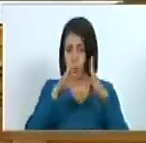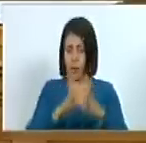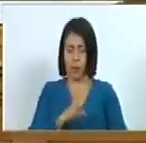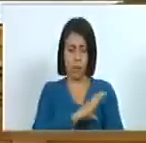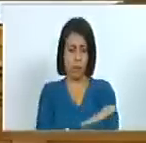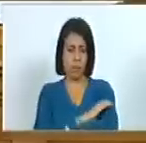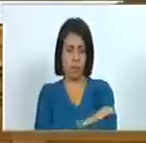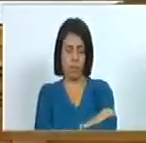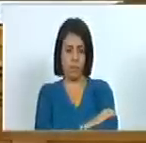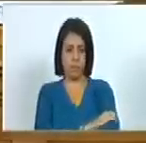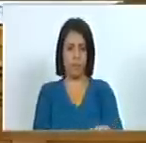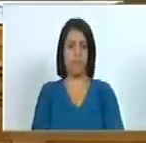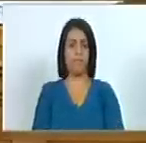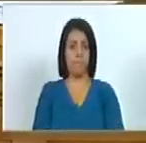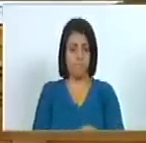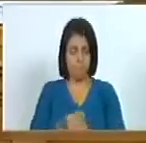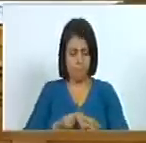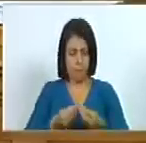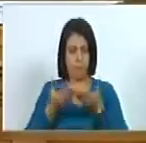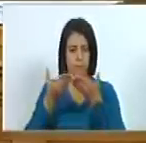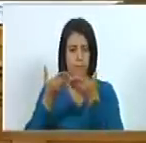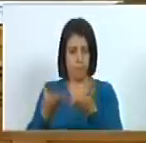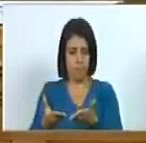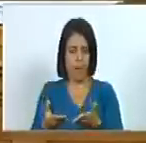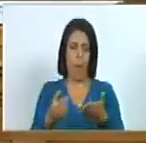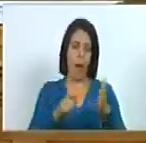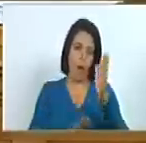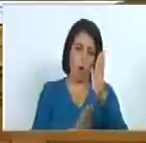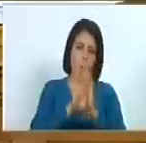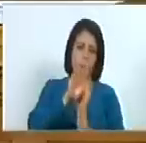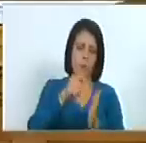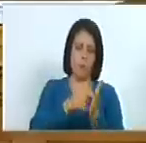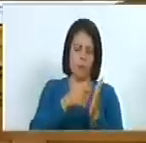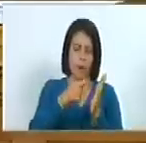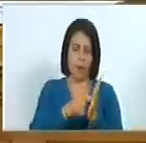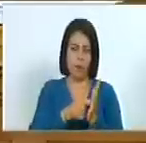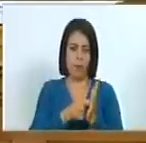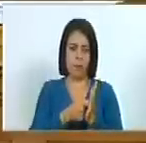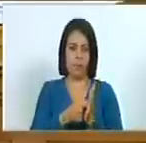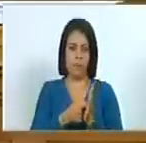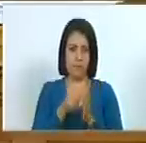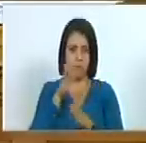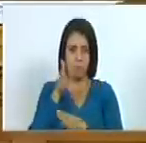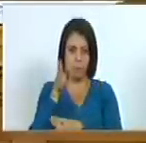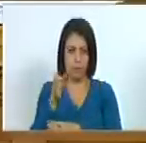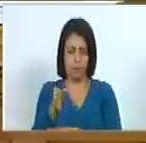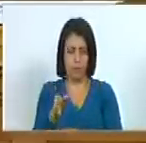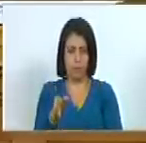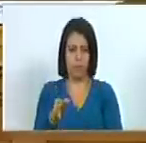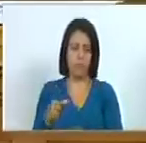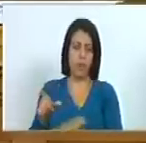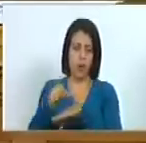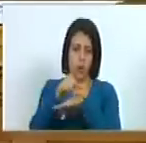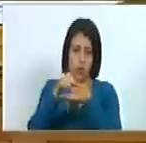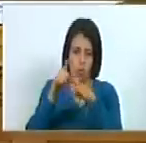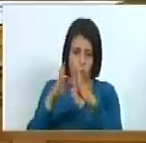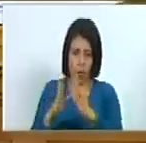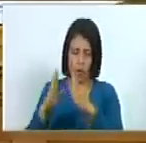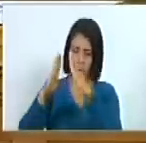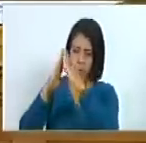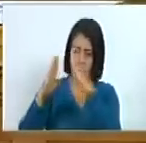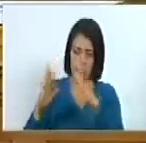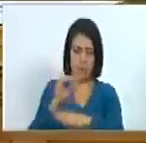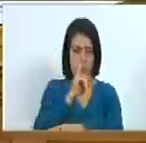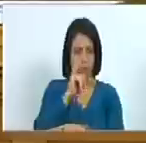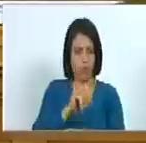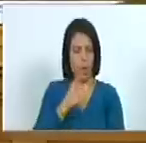oposición van a recibir ese beneficio. Y que vayan a la sede del gobernador, a la casa del gobernador del